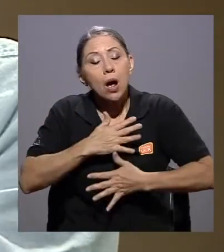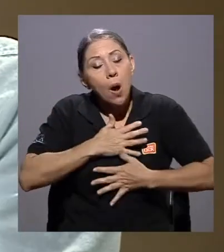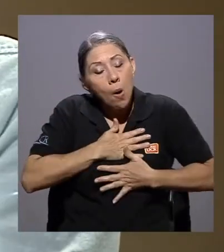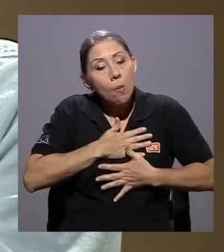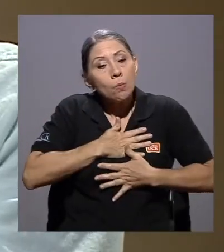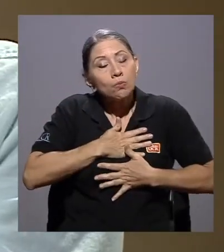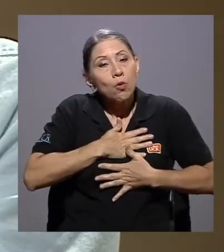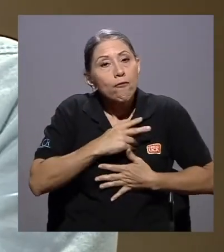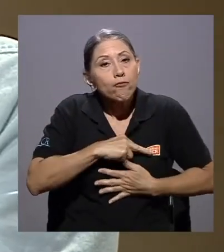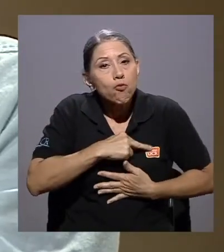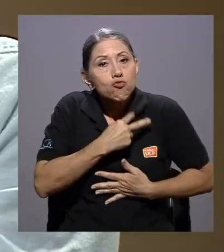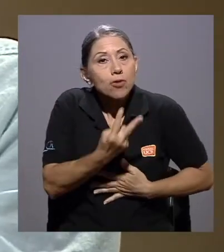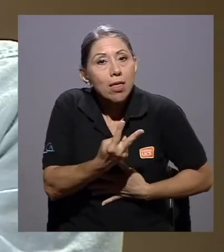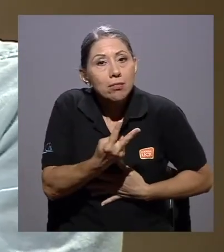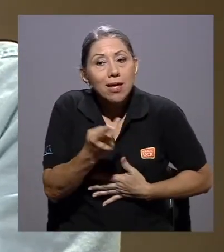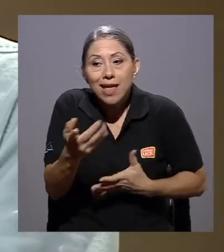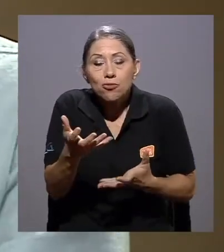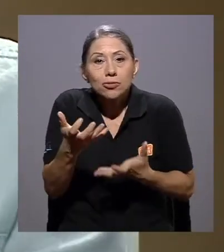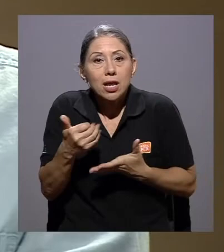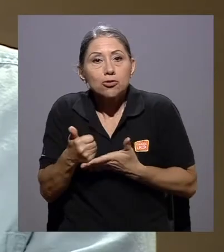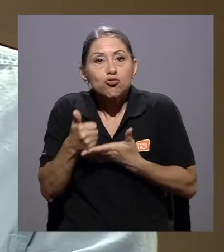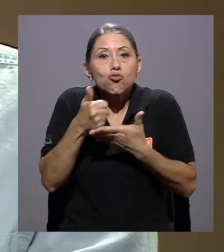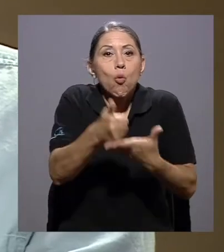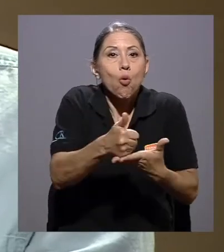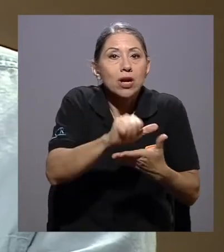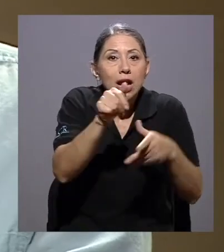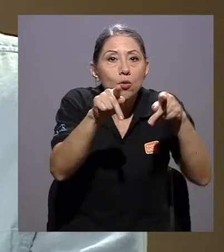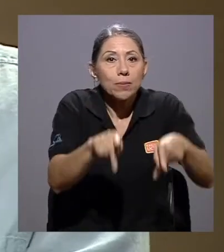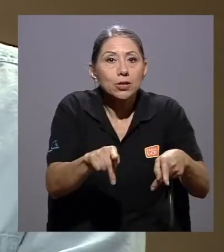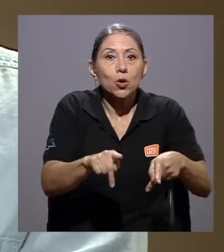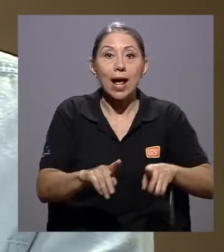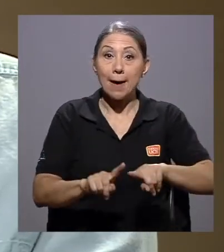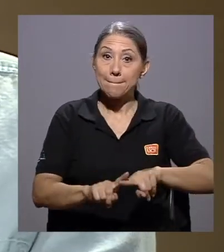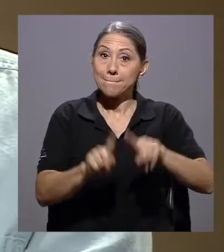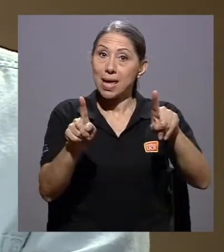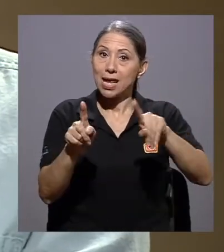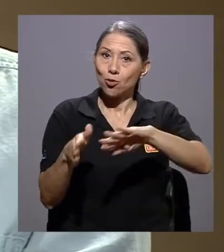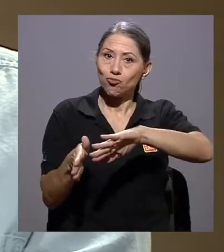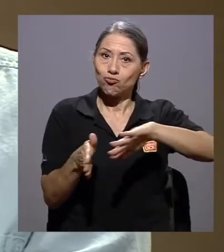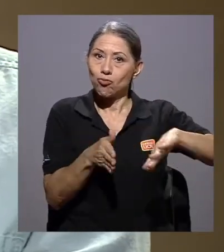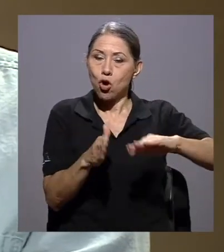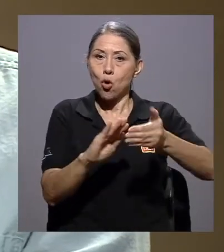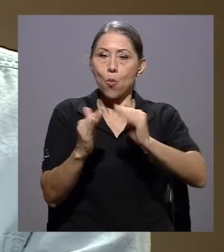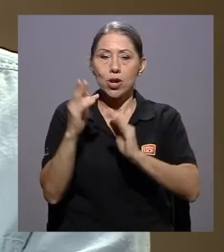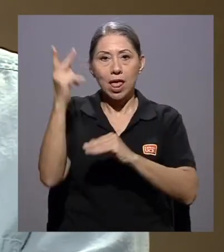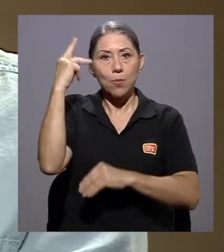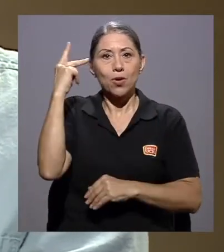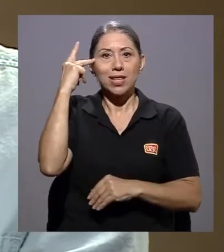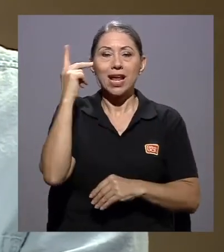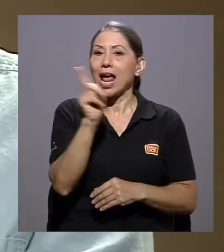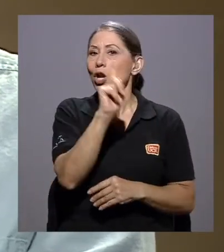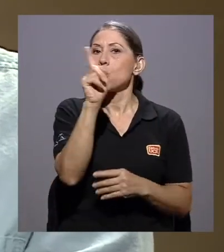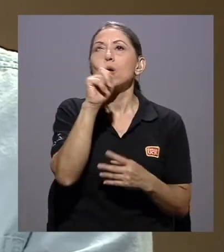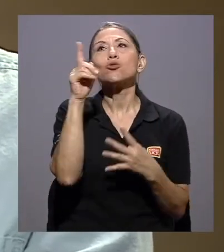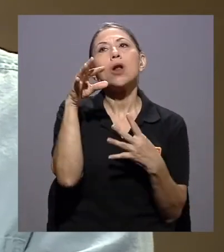la inclinación por socorrer a alguien. Claro. Pero en la comunidad política no es